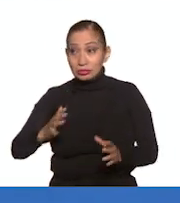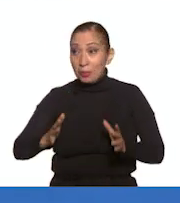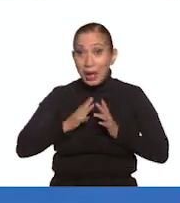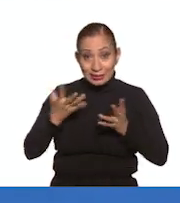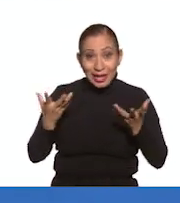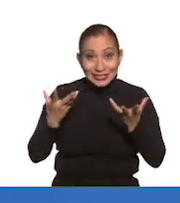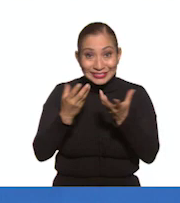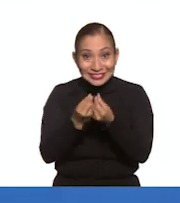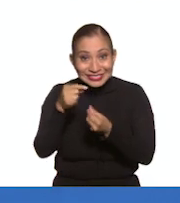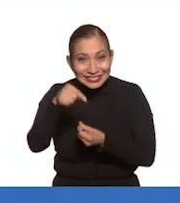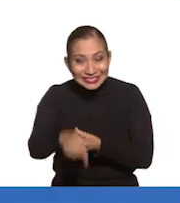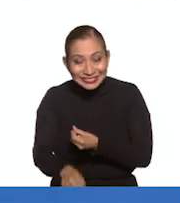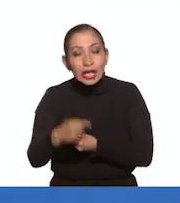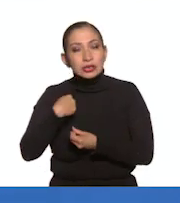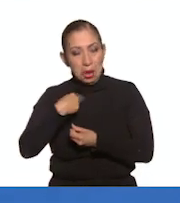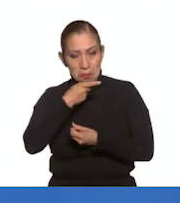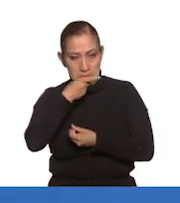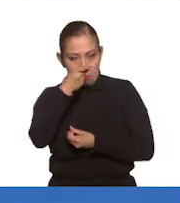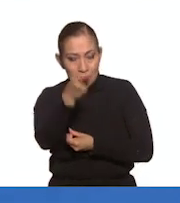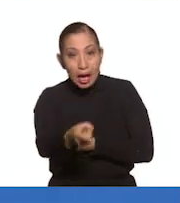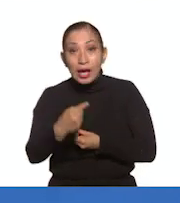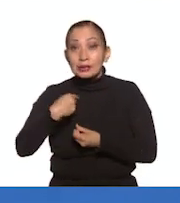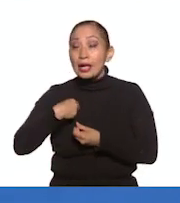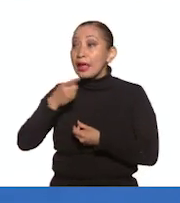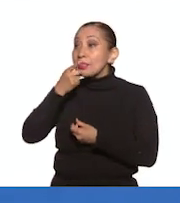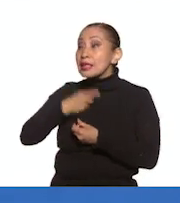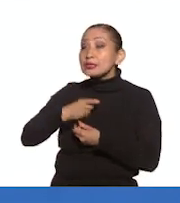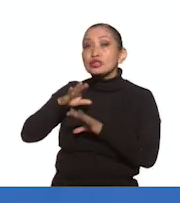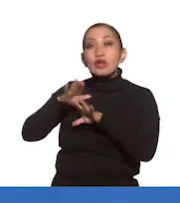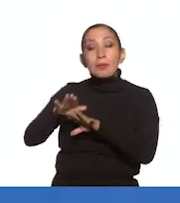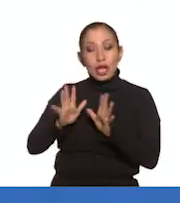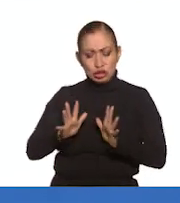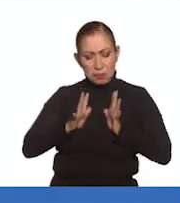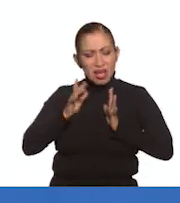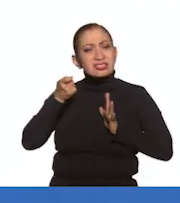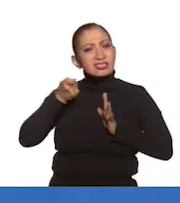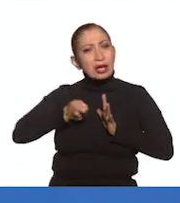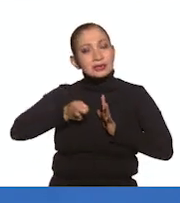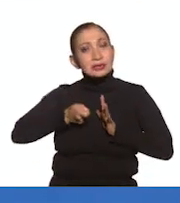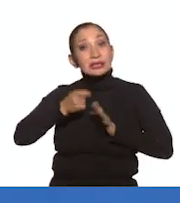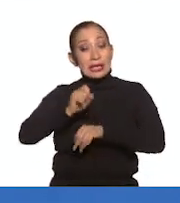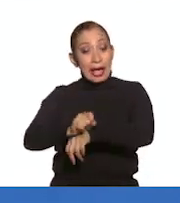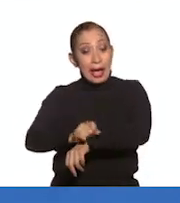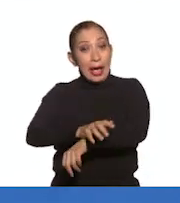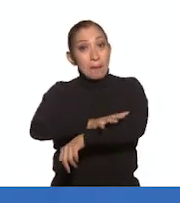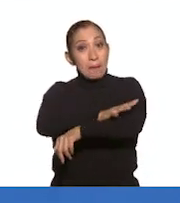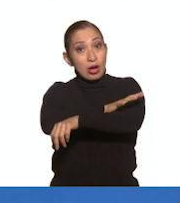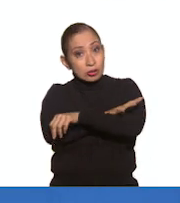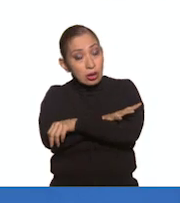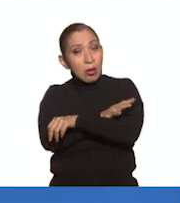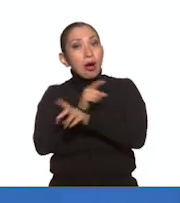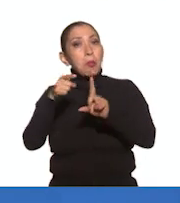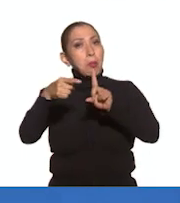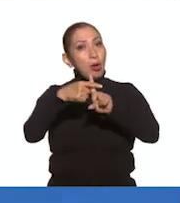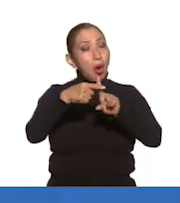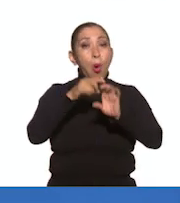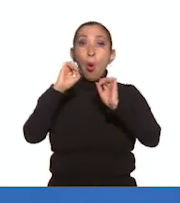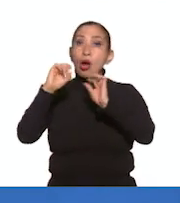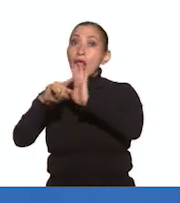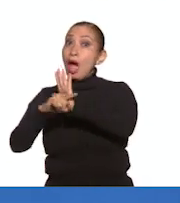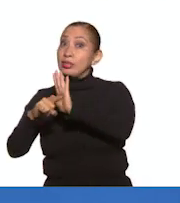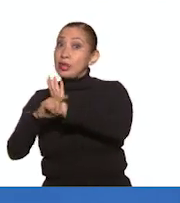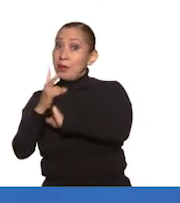estar con ustedes. Les voy a compartir lo que nos dicen sobre la sorpresa. Es una emoción que puede ser positiva o